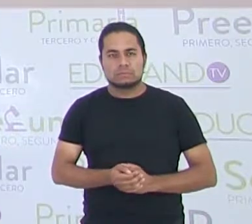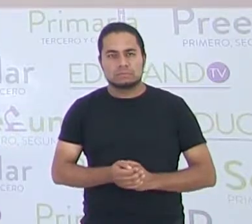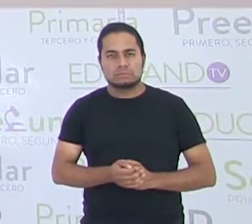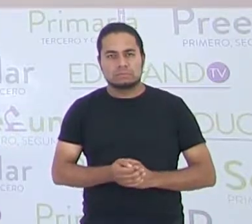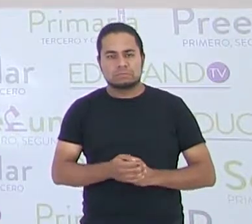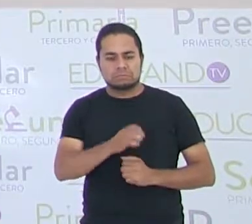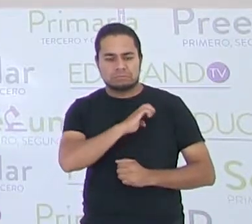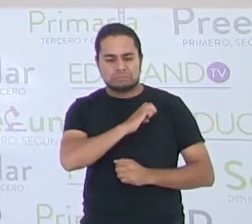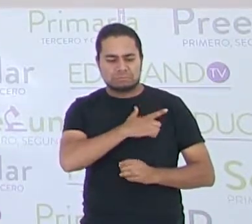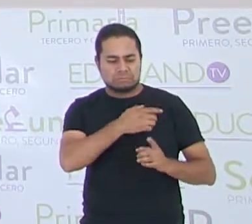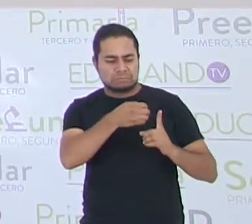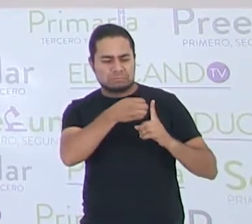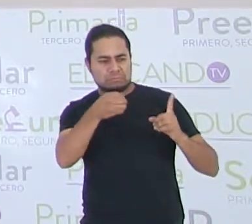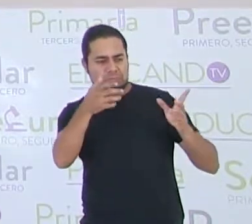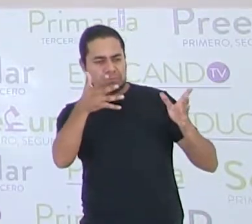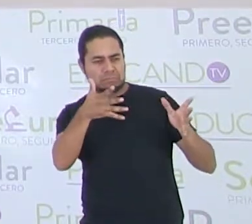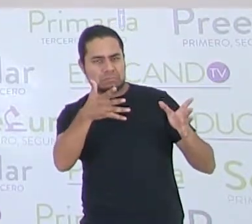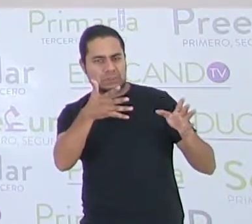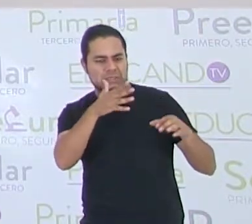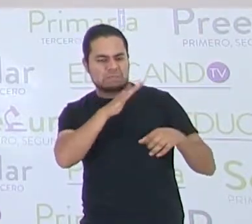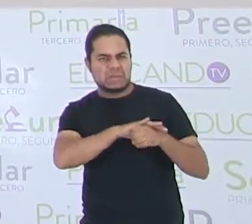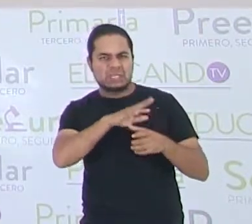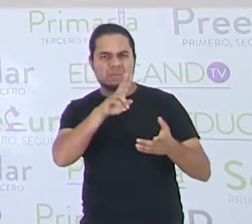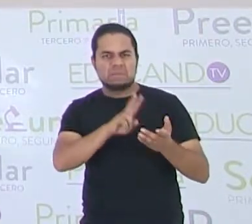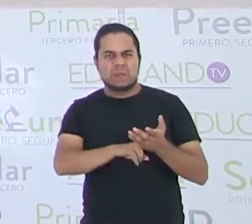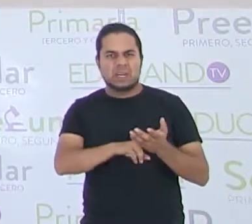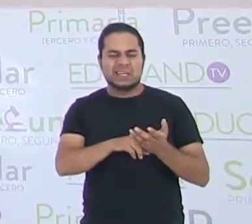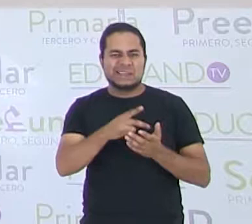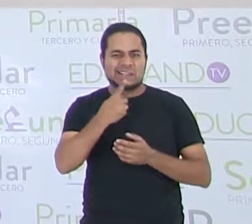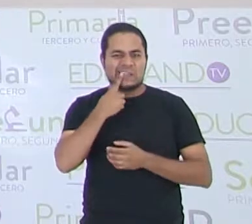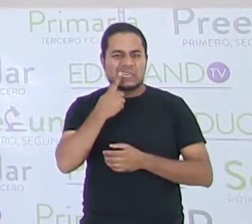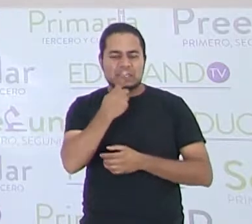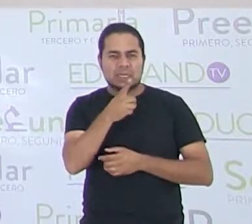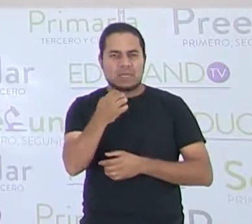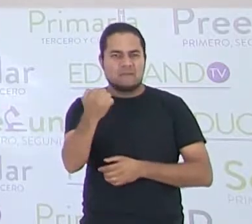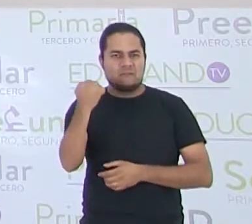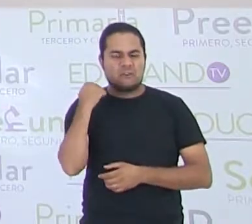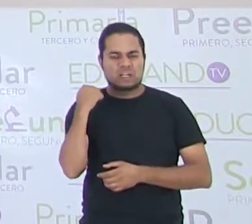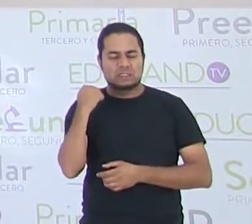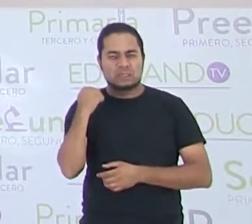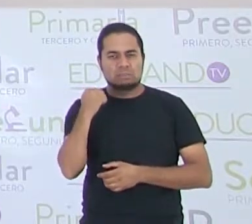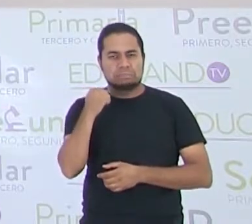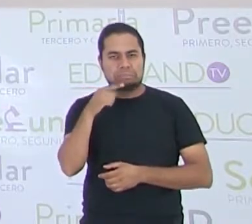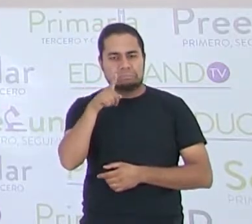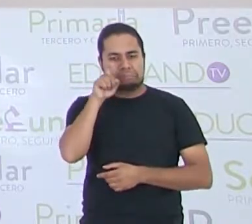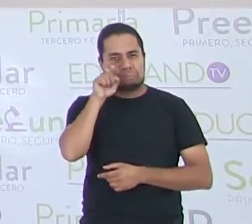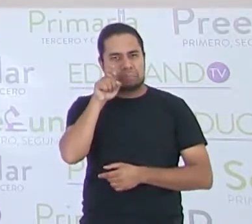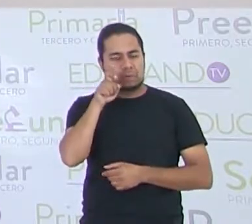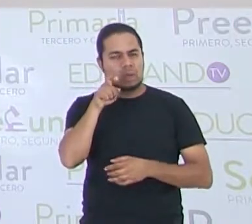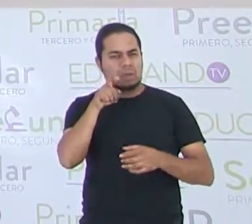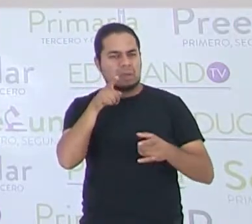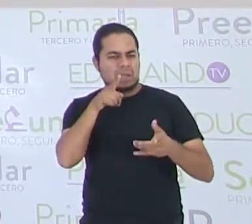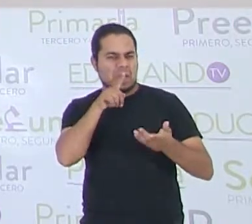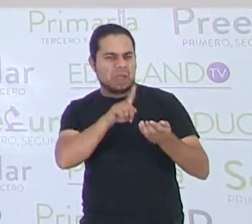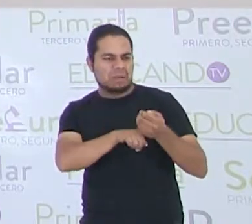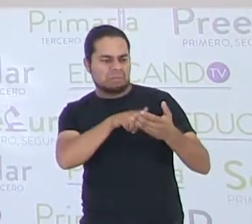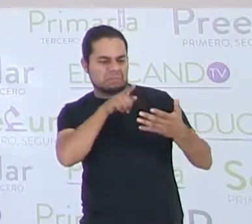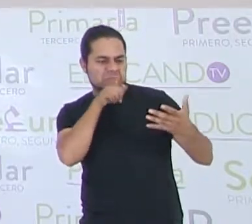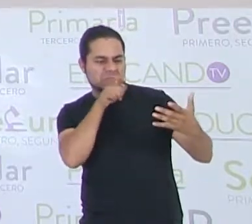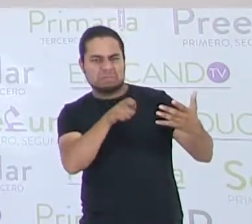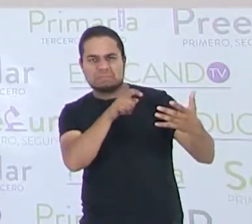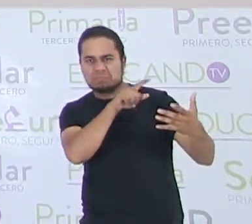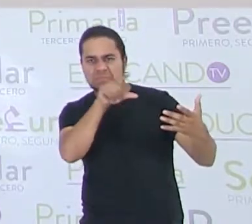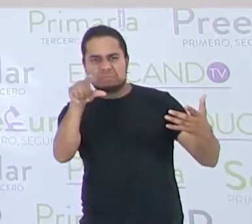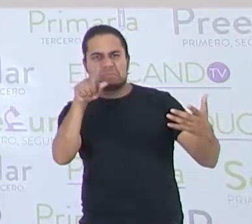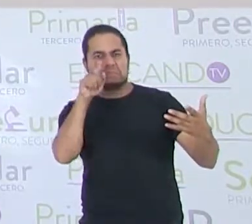Más vale maña que fuerza. Este es nuestro refrán. ¿Cuál es su mensaje